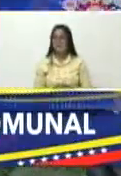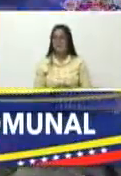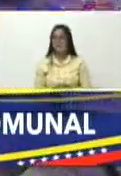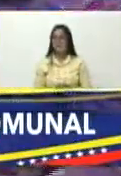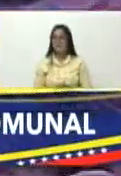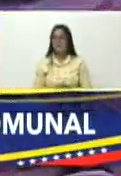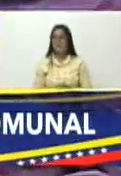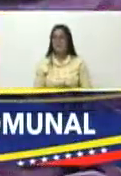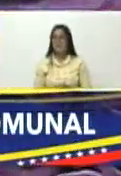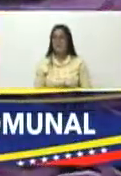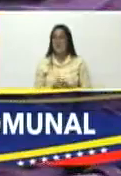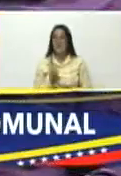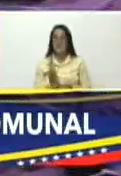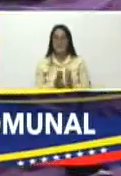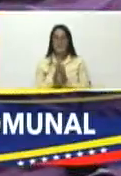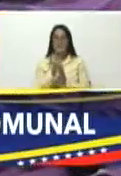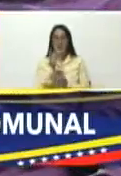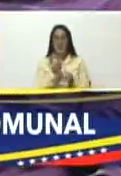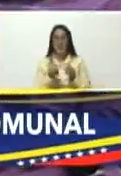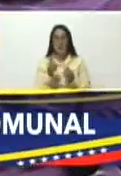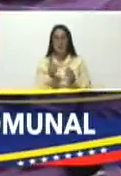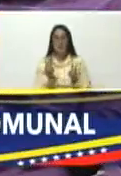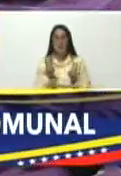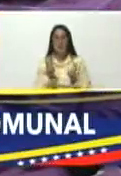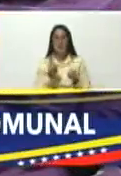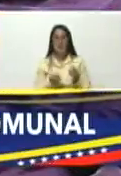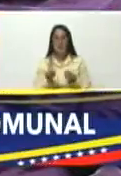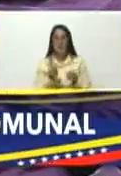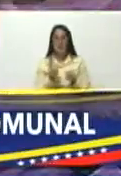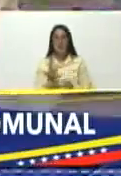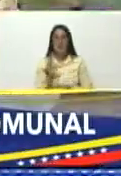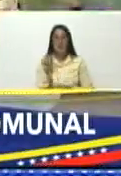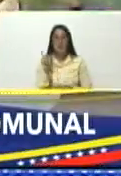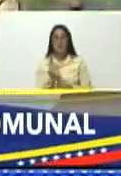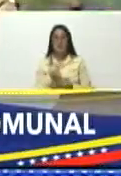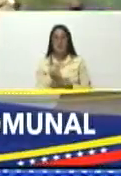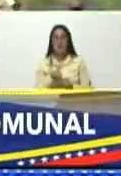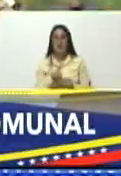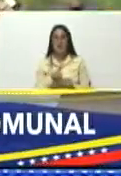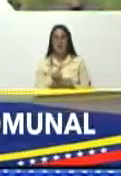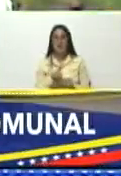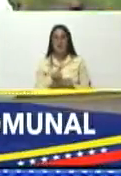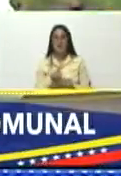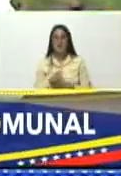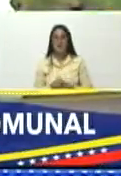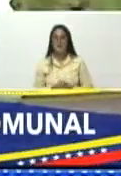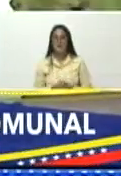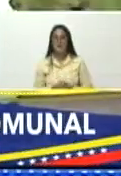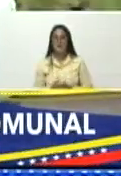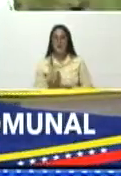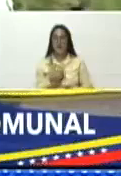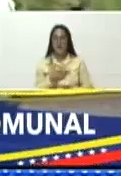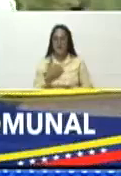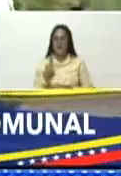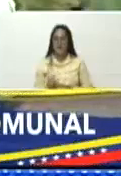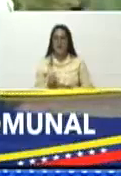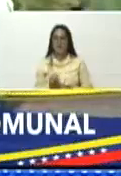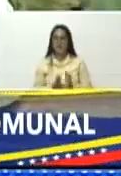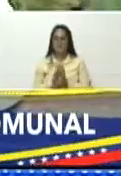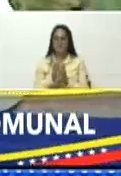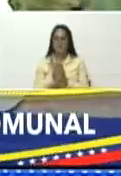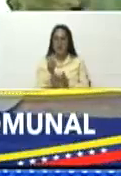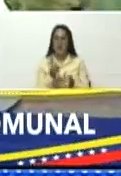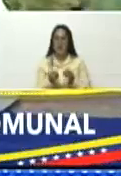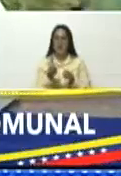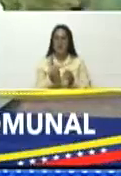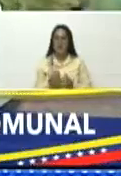Y tiene que ser crecimiento económico de la nueva economía, no petrolera. Eso es lo que yo quiero, que crezca la economía